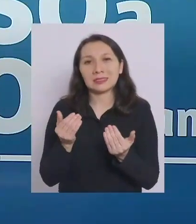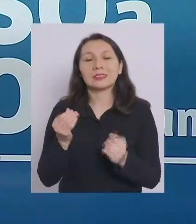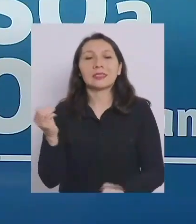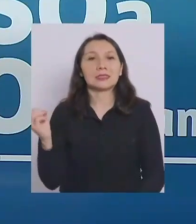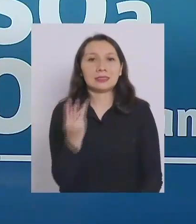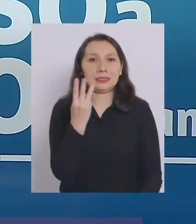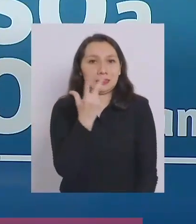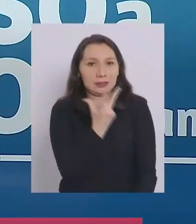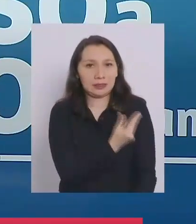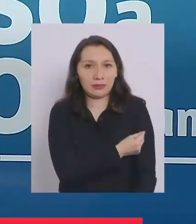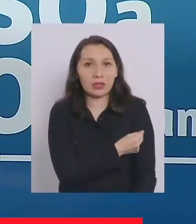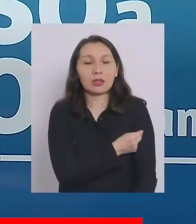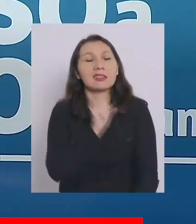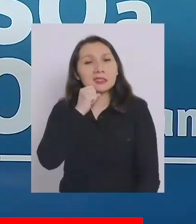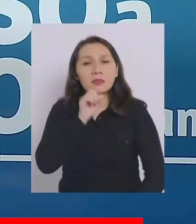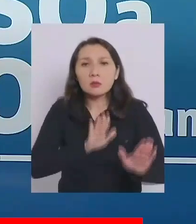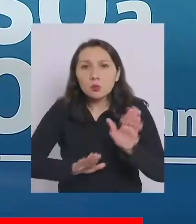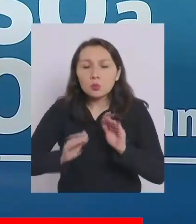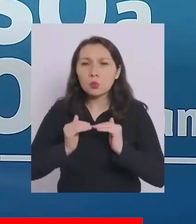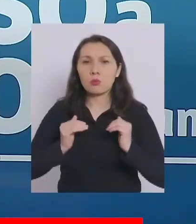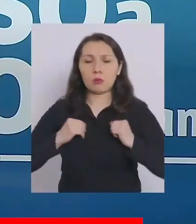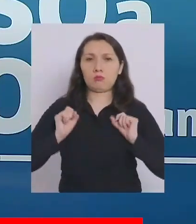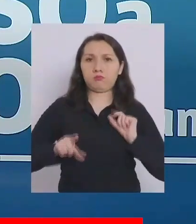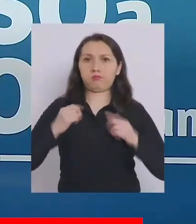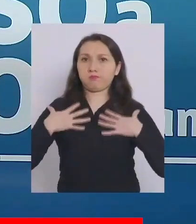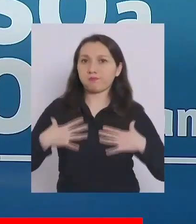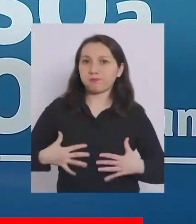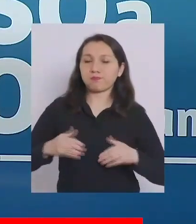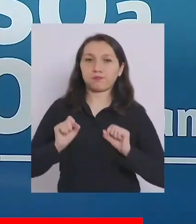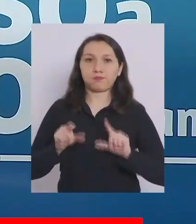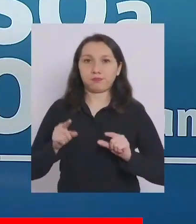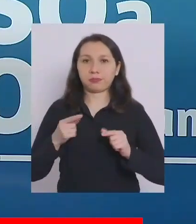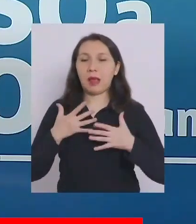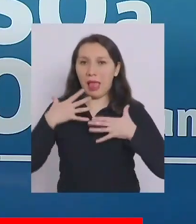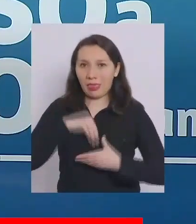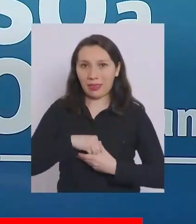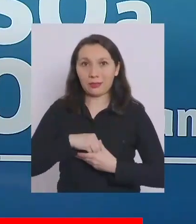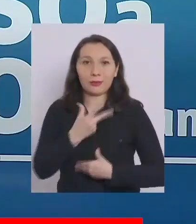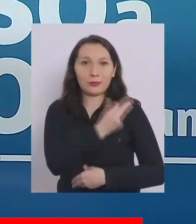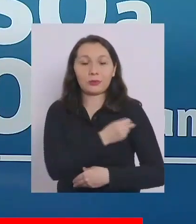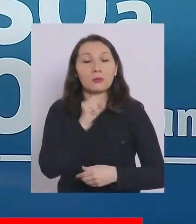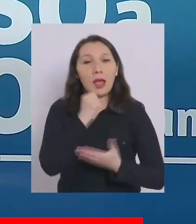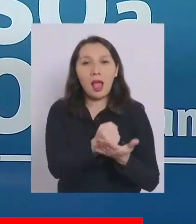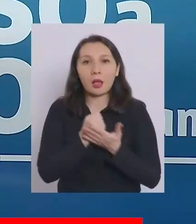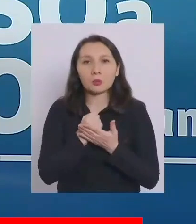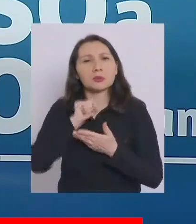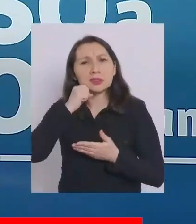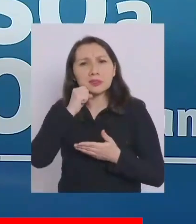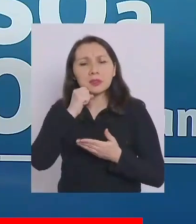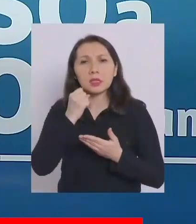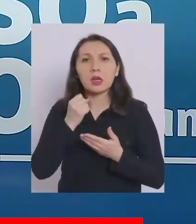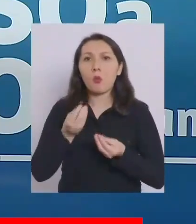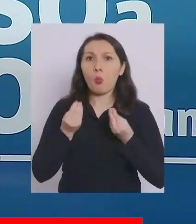tercera dosis de vacunación para mantener altos niveles de anticuerpos eso debido no solamente para mantener